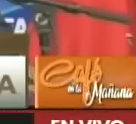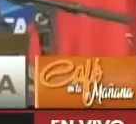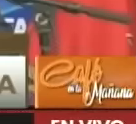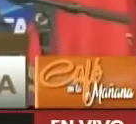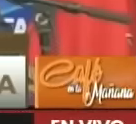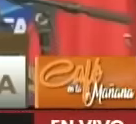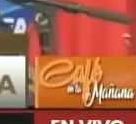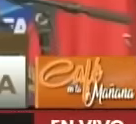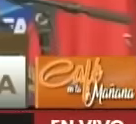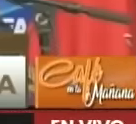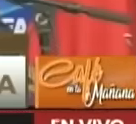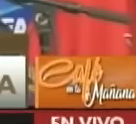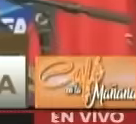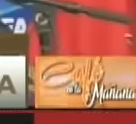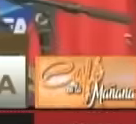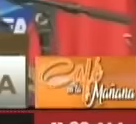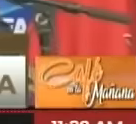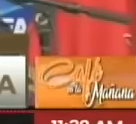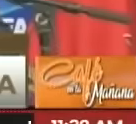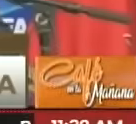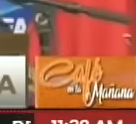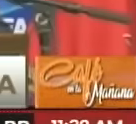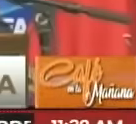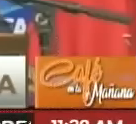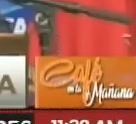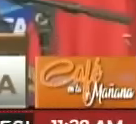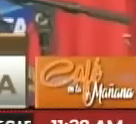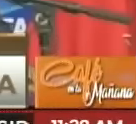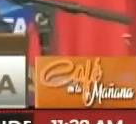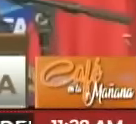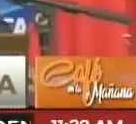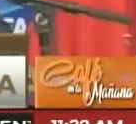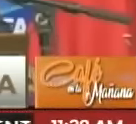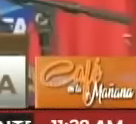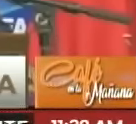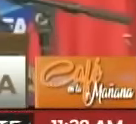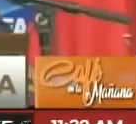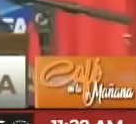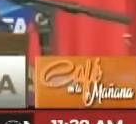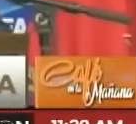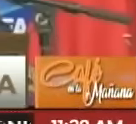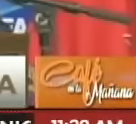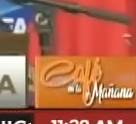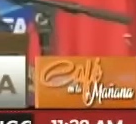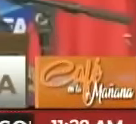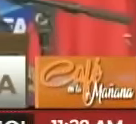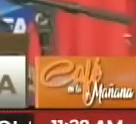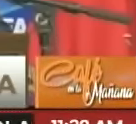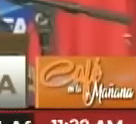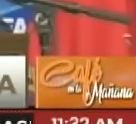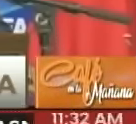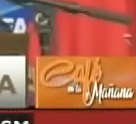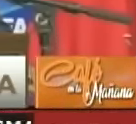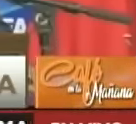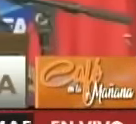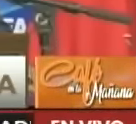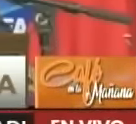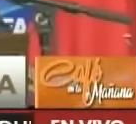realmente único y fuerte en el mundo, mientras otros lugares del planeta